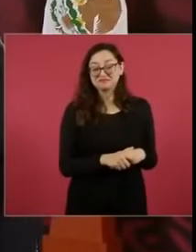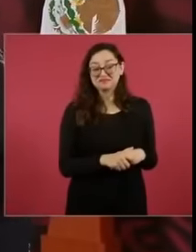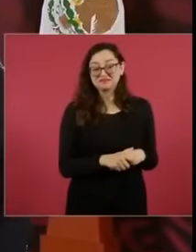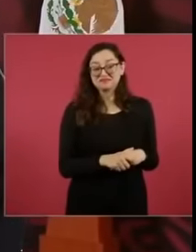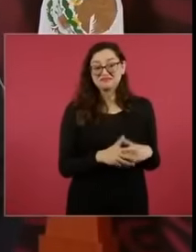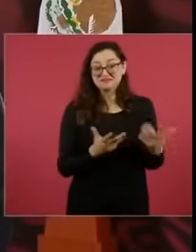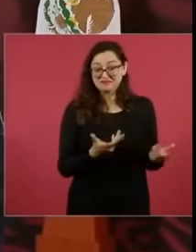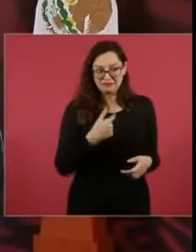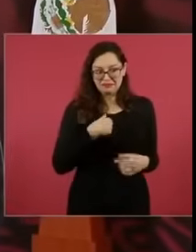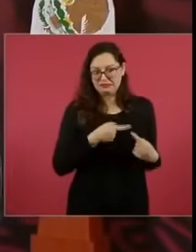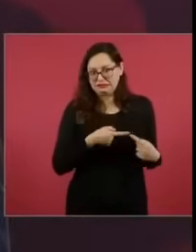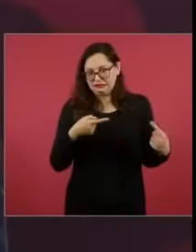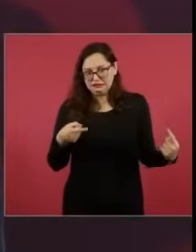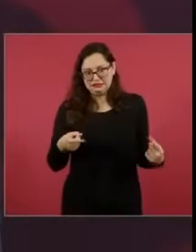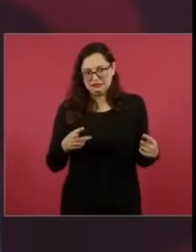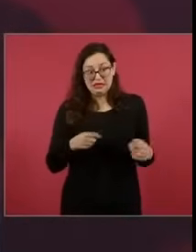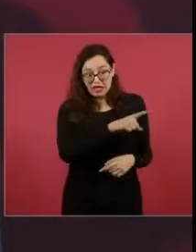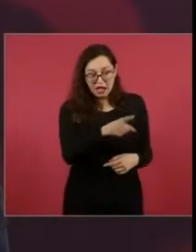somos iguales.